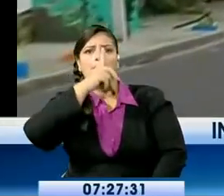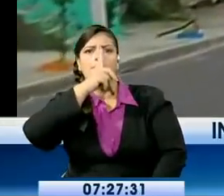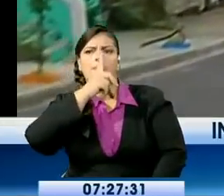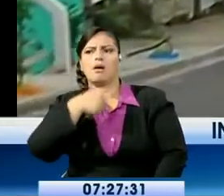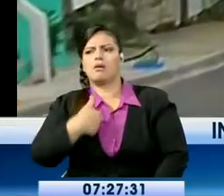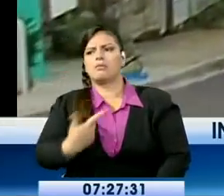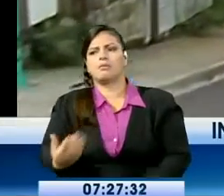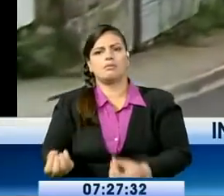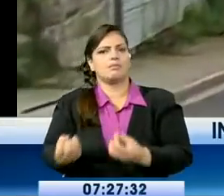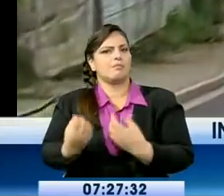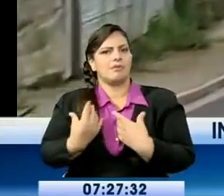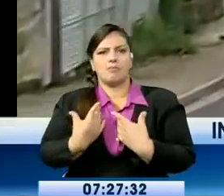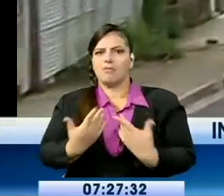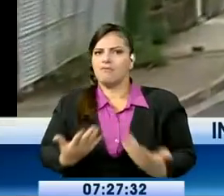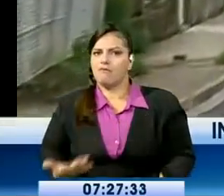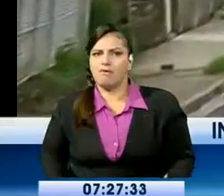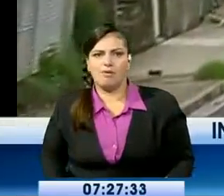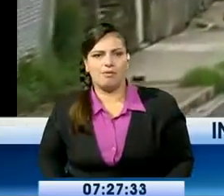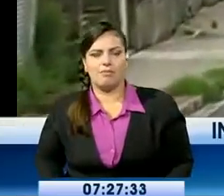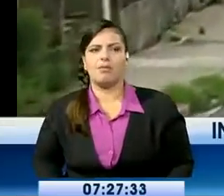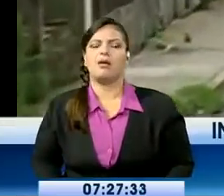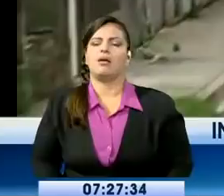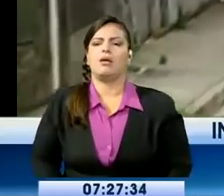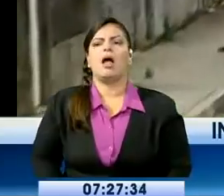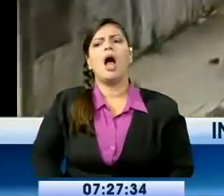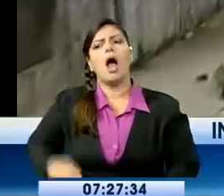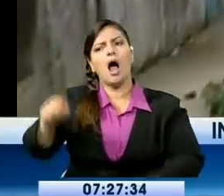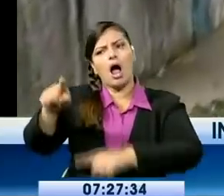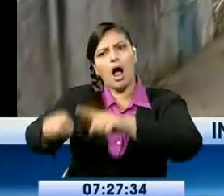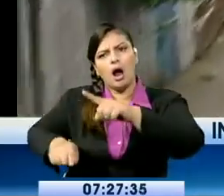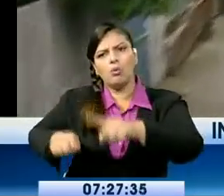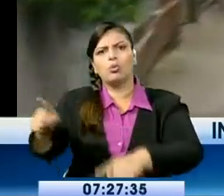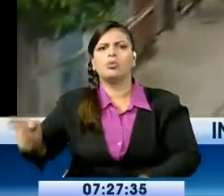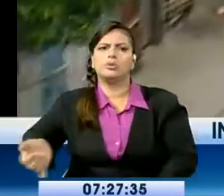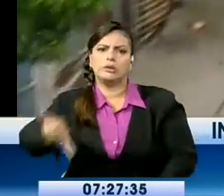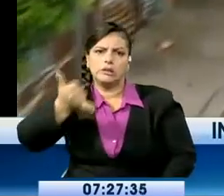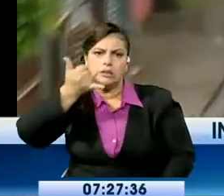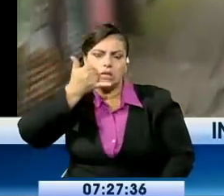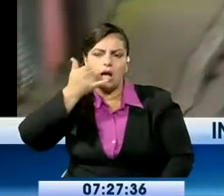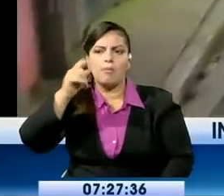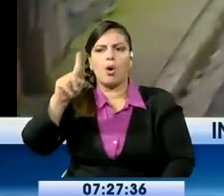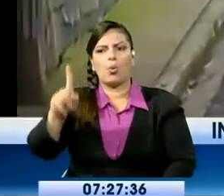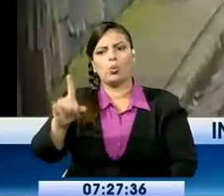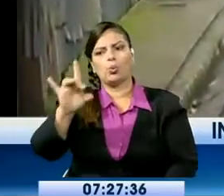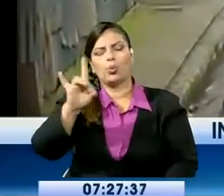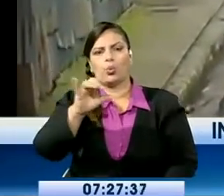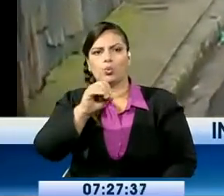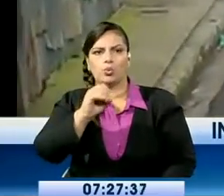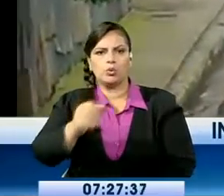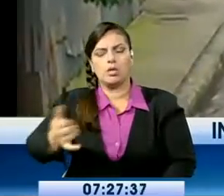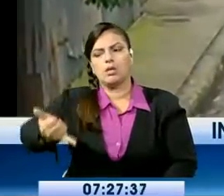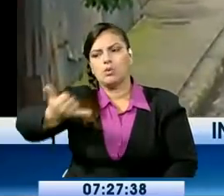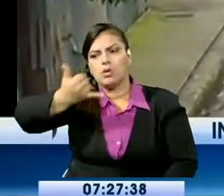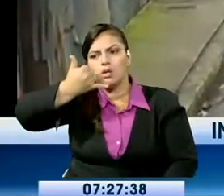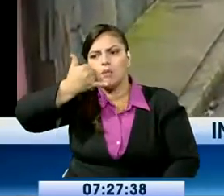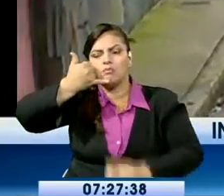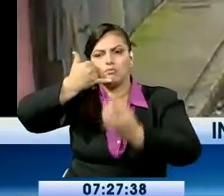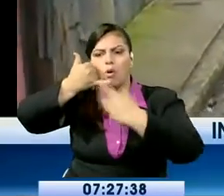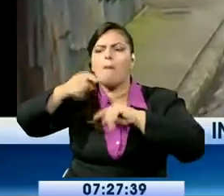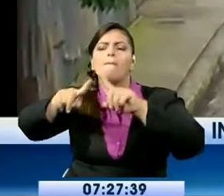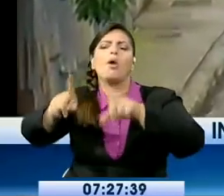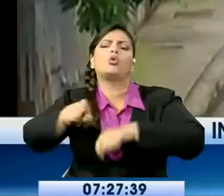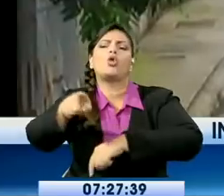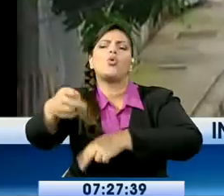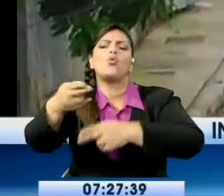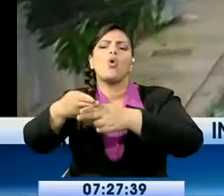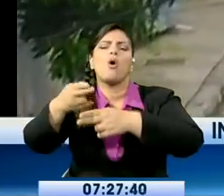llamadas que no vamos a guardar reserva su nombre, o también el policía comunitario, que es el que más está trabajando constante con ellos. Lo que usted acaba